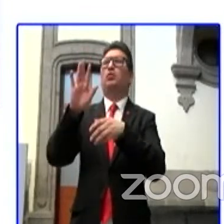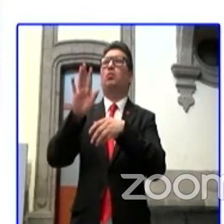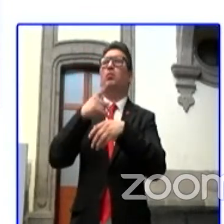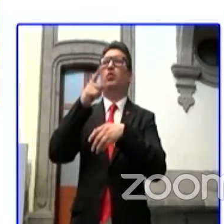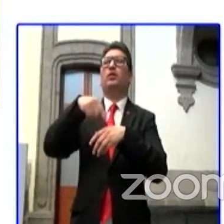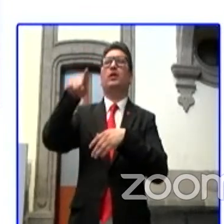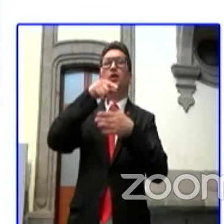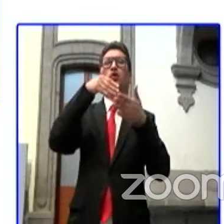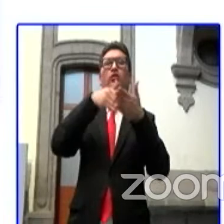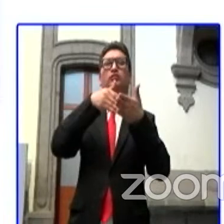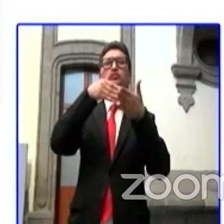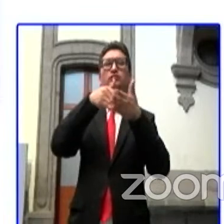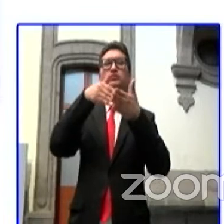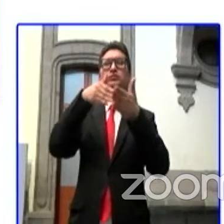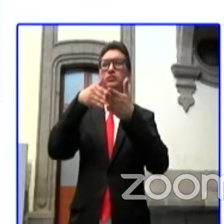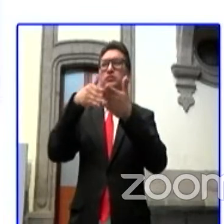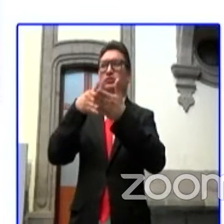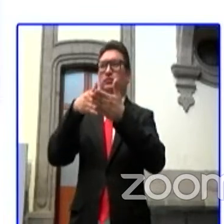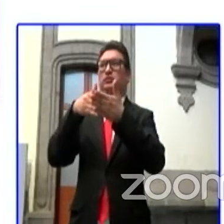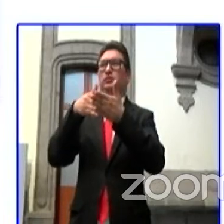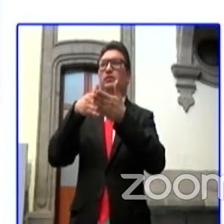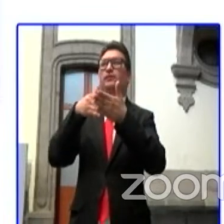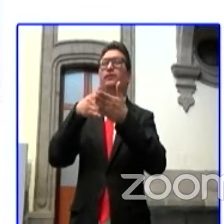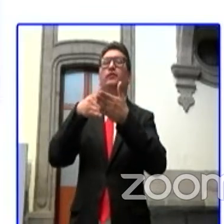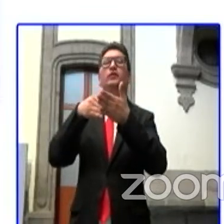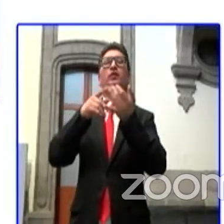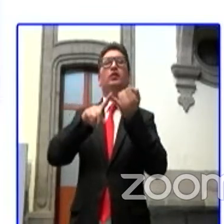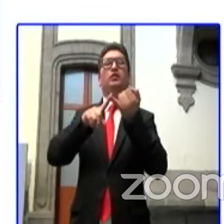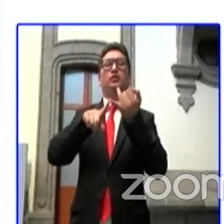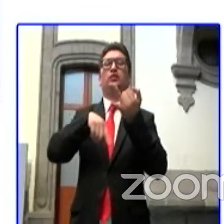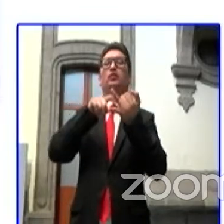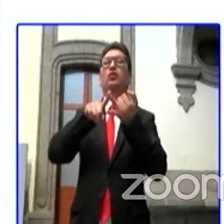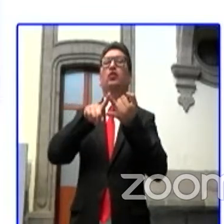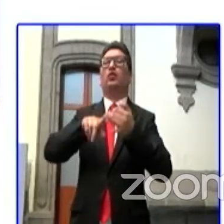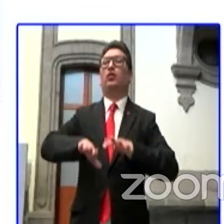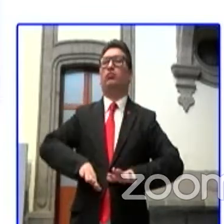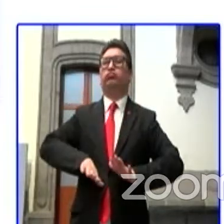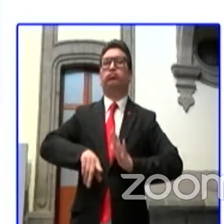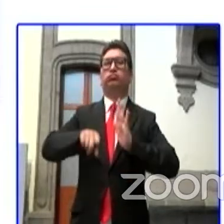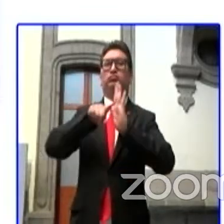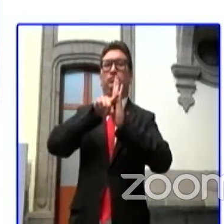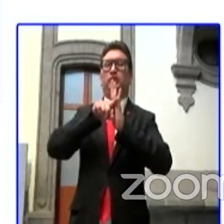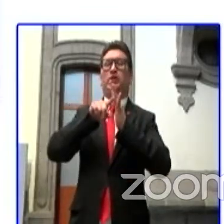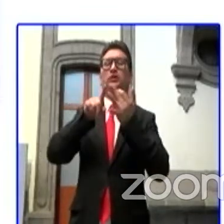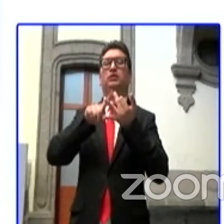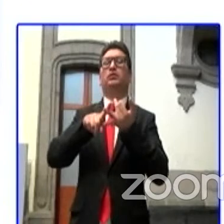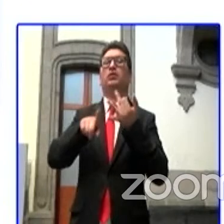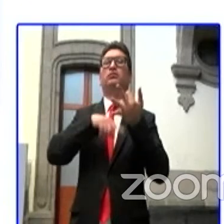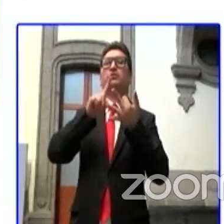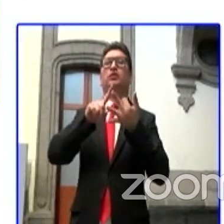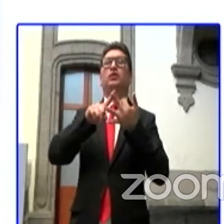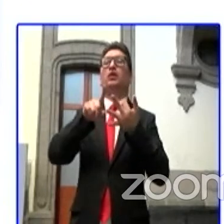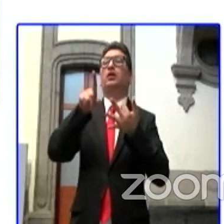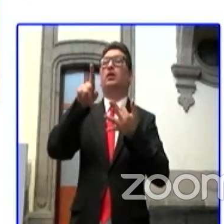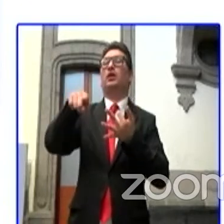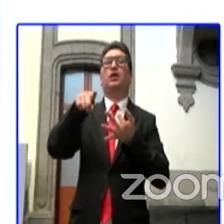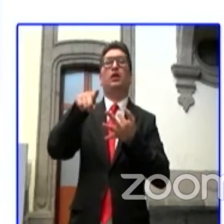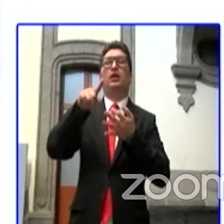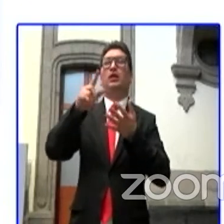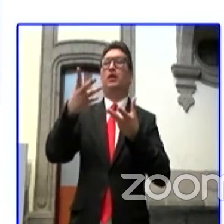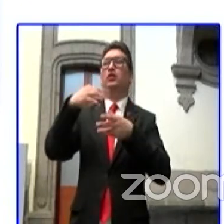obstáculos, tiene actitudes negativas, tiene falta de inclusión,